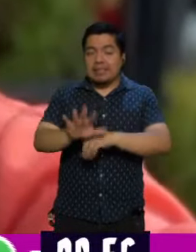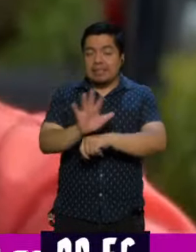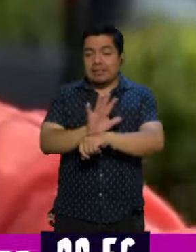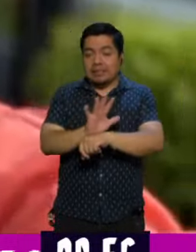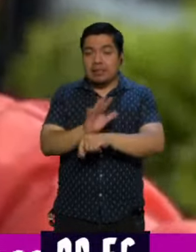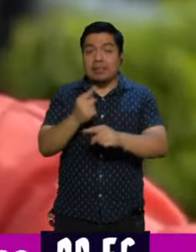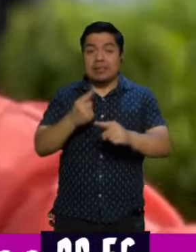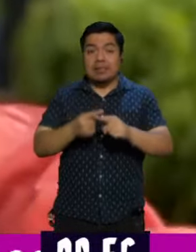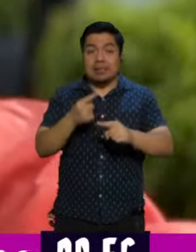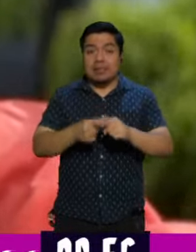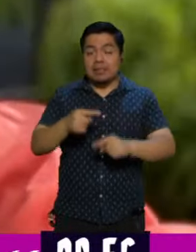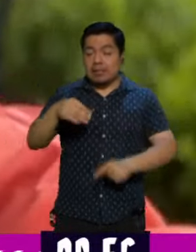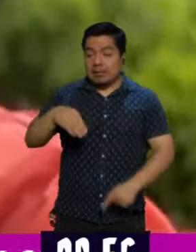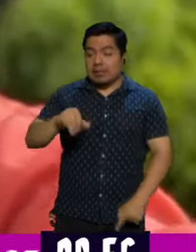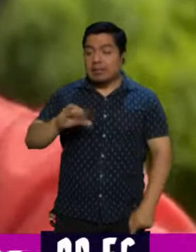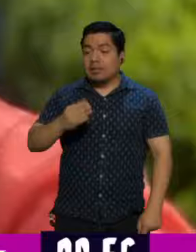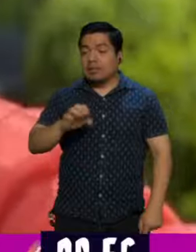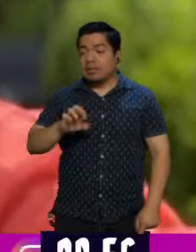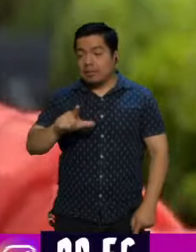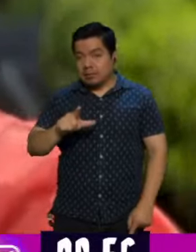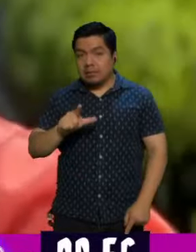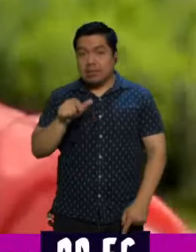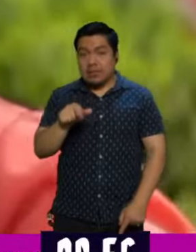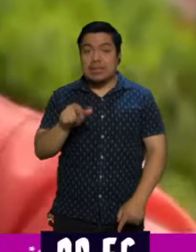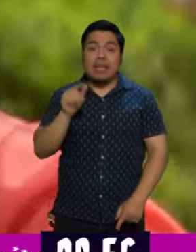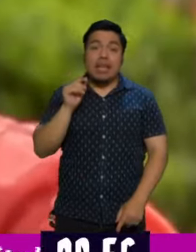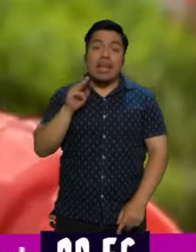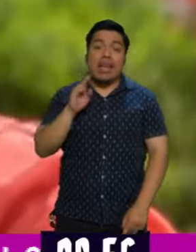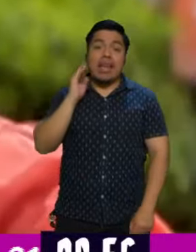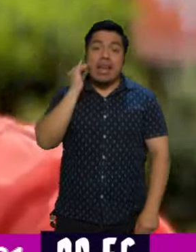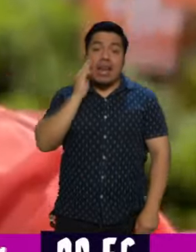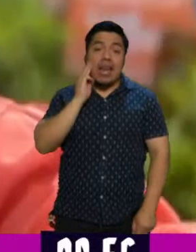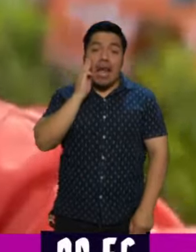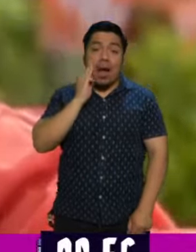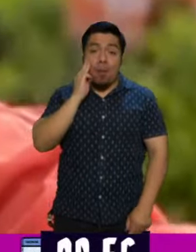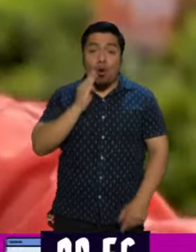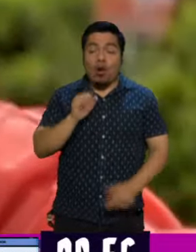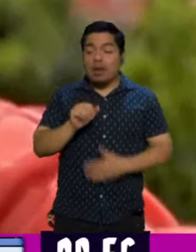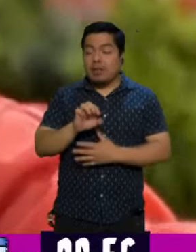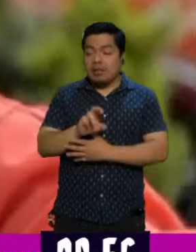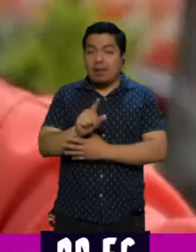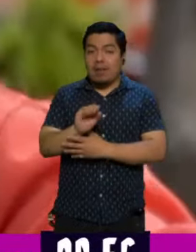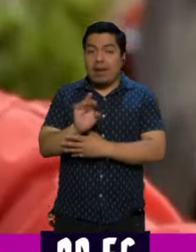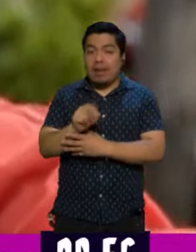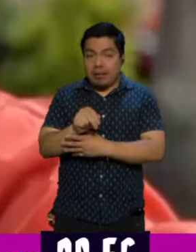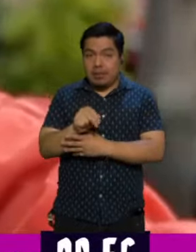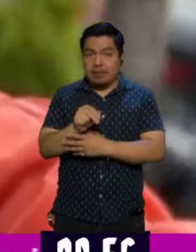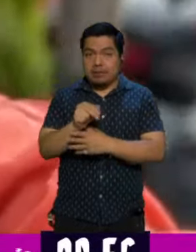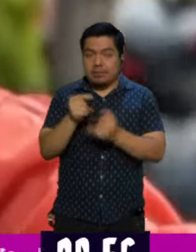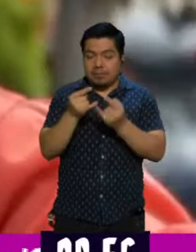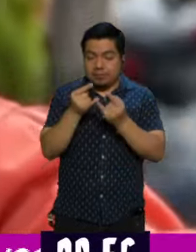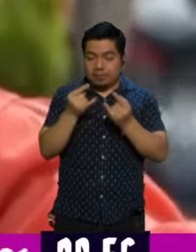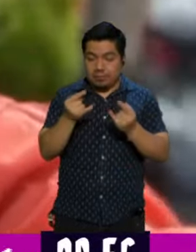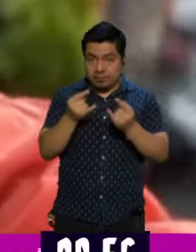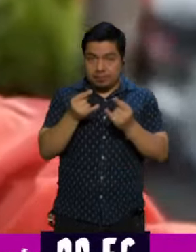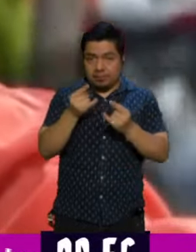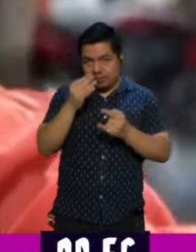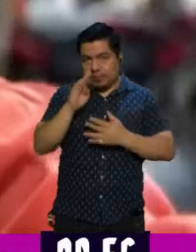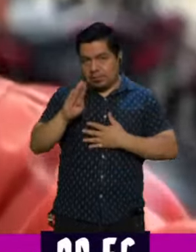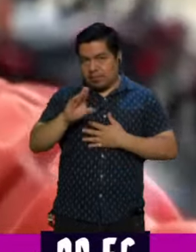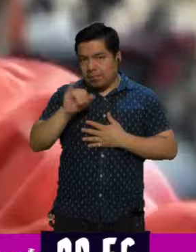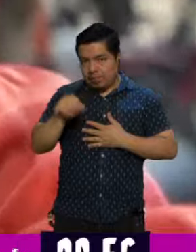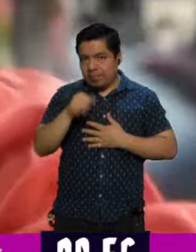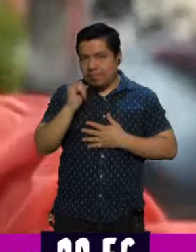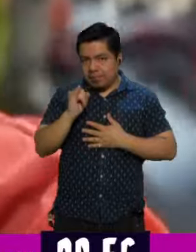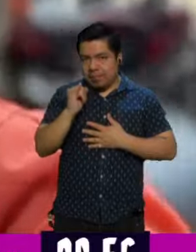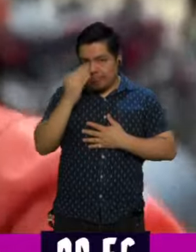Michael Douglas, quien estrenó en la plataforma de Apple TV Plus la serie Franklin, que nos cuenta la historia de Benjamin Franklin,